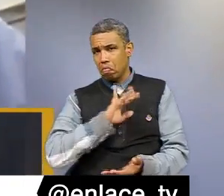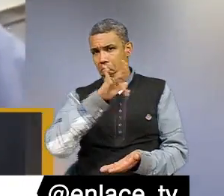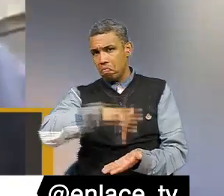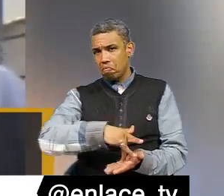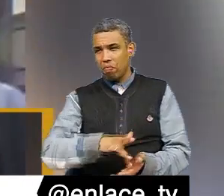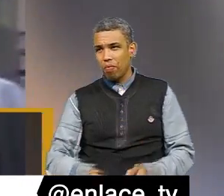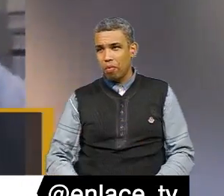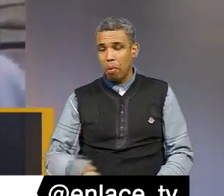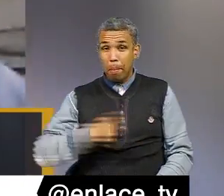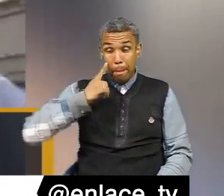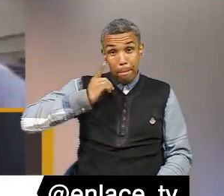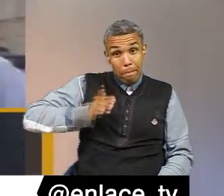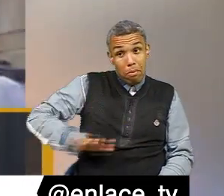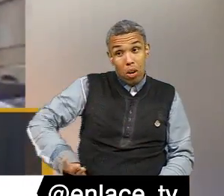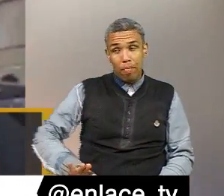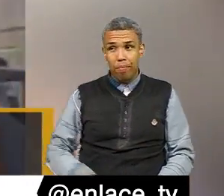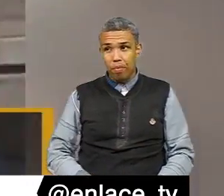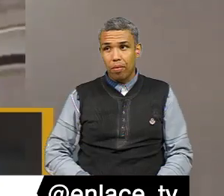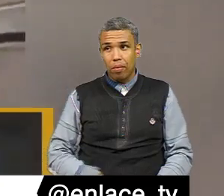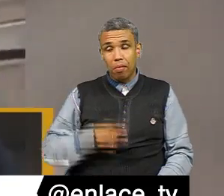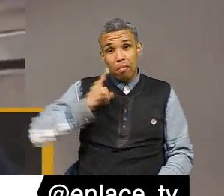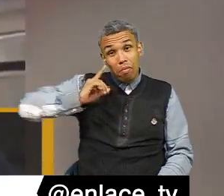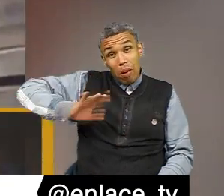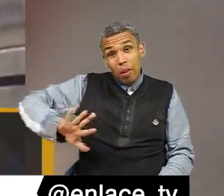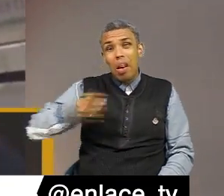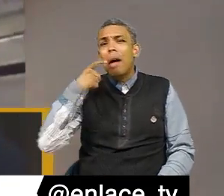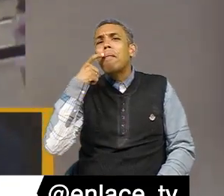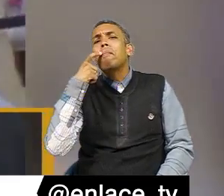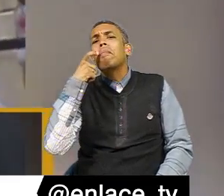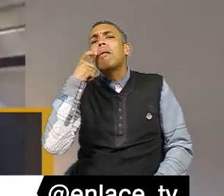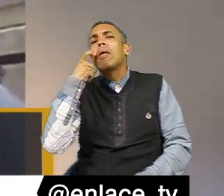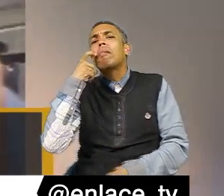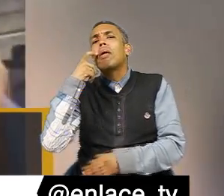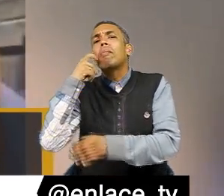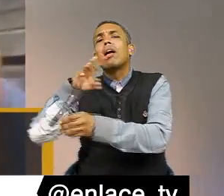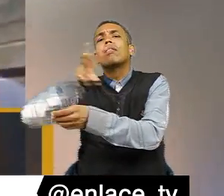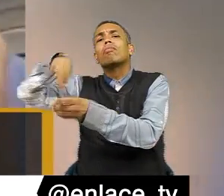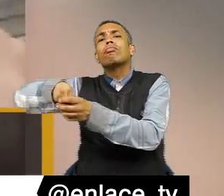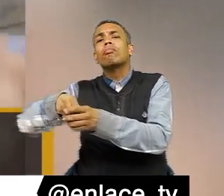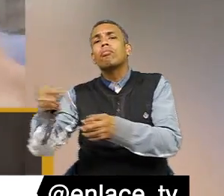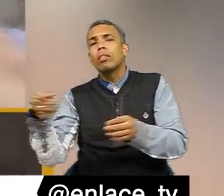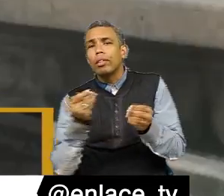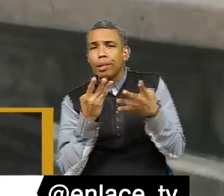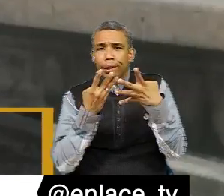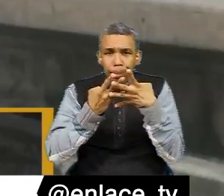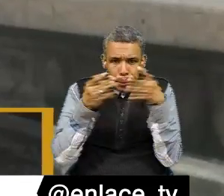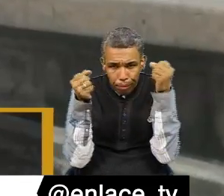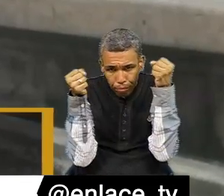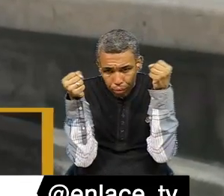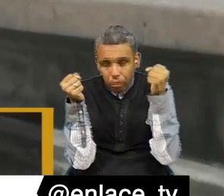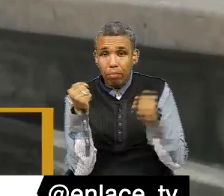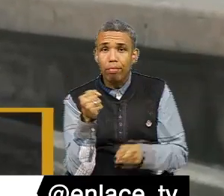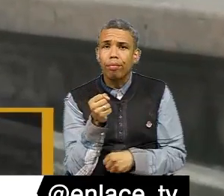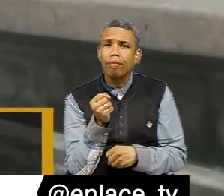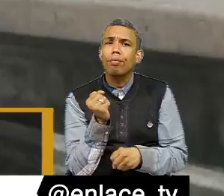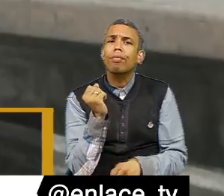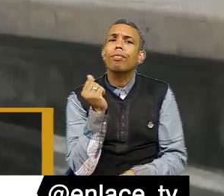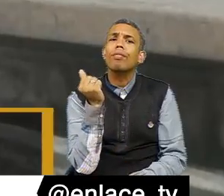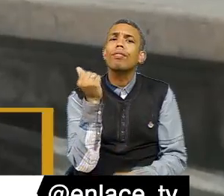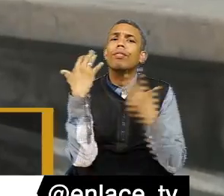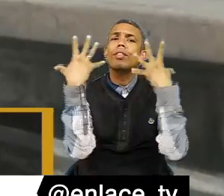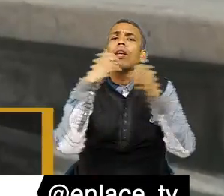Vamos a ver qué sucede. Mi papá lleva 10 años preso y yo no voy a esperar más. ¿Sí? La joven dijo a Enlace Noticias que el